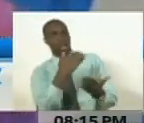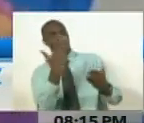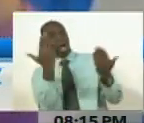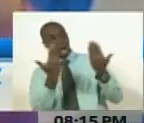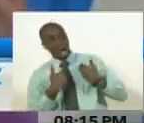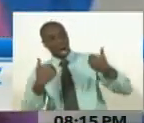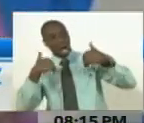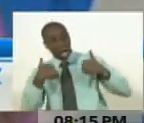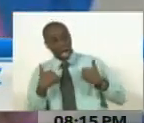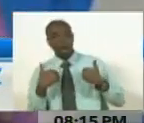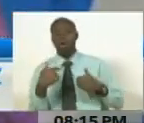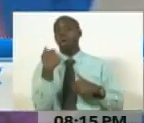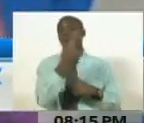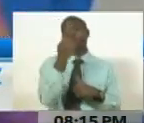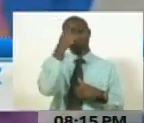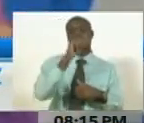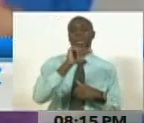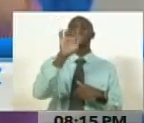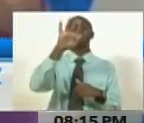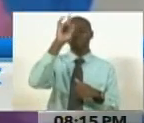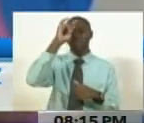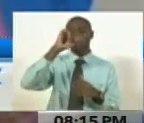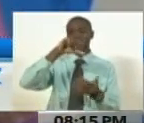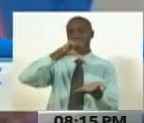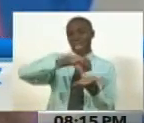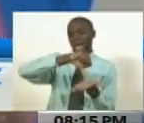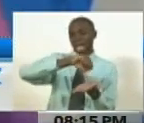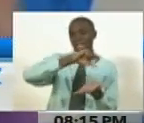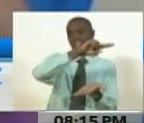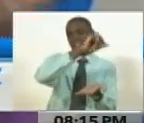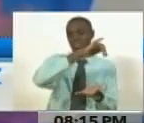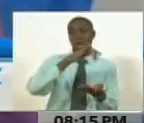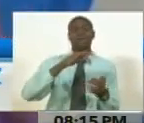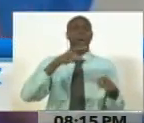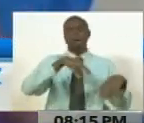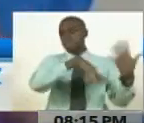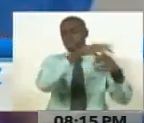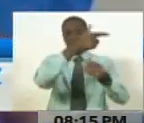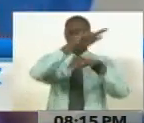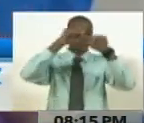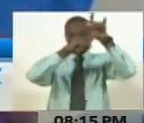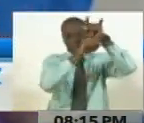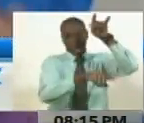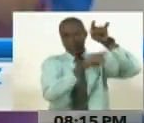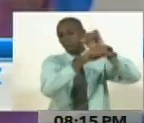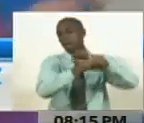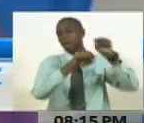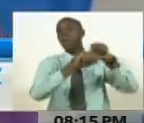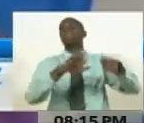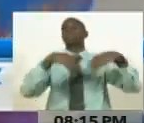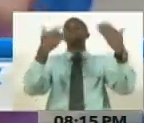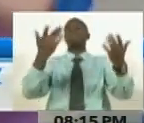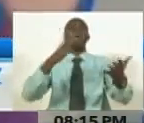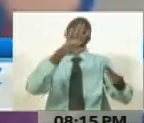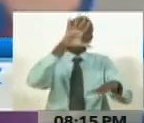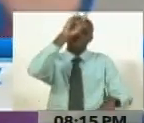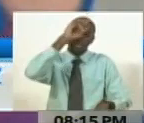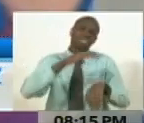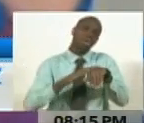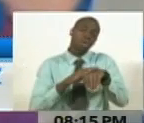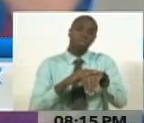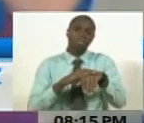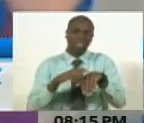O como pasó con el pueblo de Irak, vinieron unos expresidentes a decir, hicimos un error. Ni siquiera pidieron disculpas,